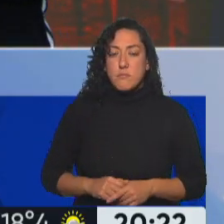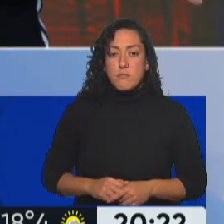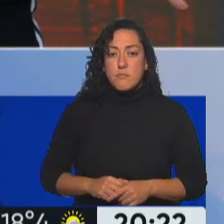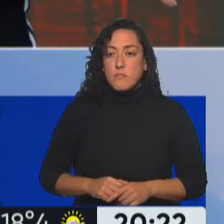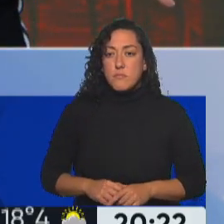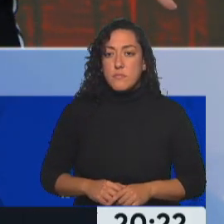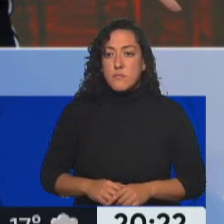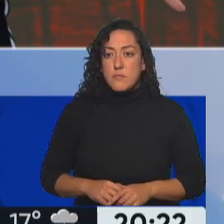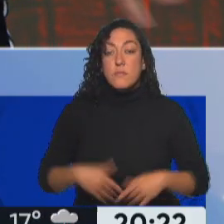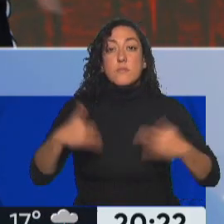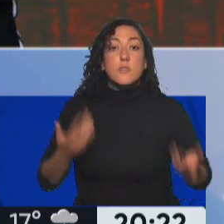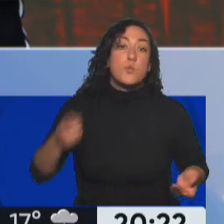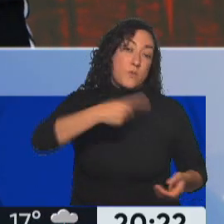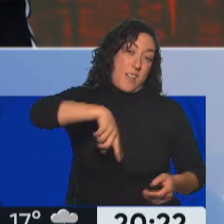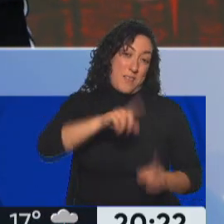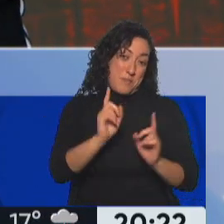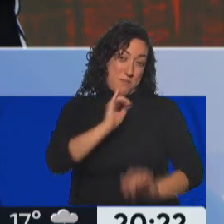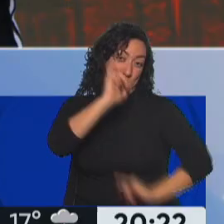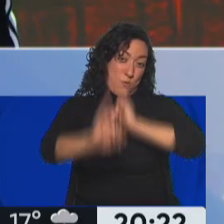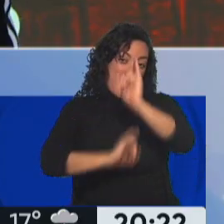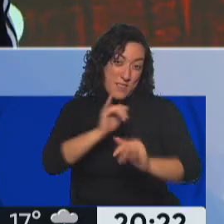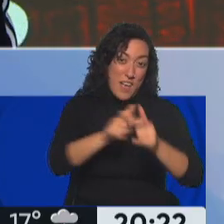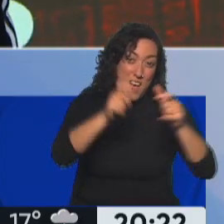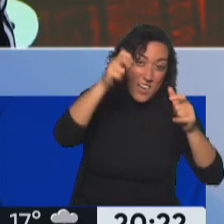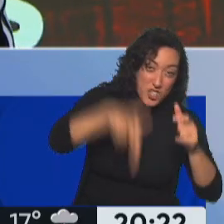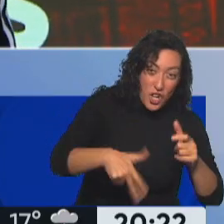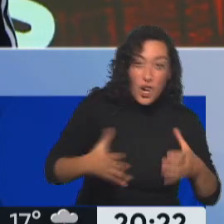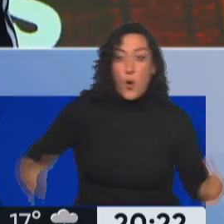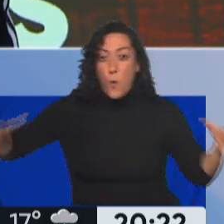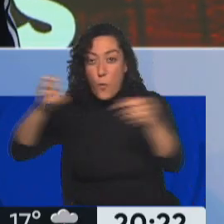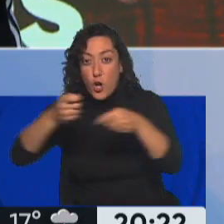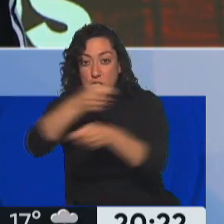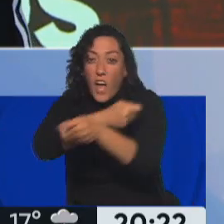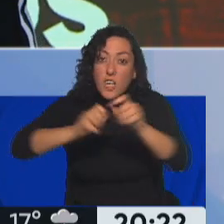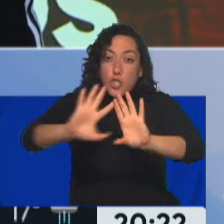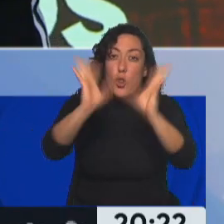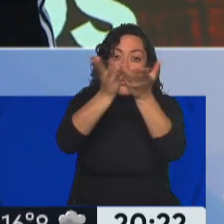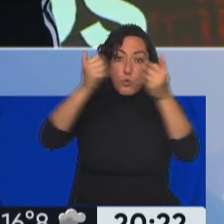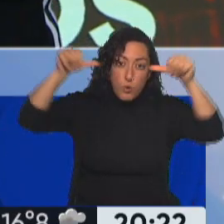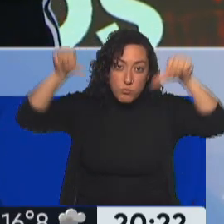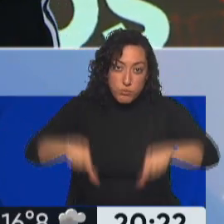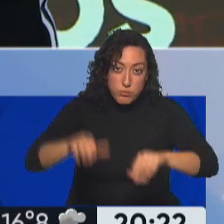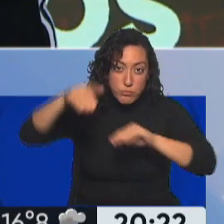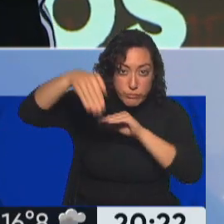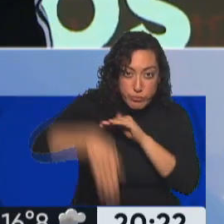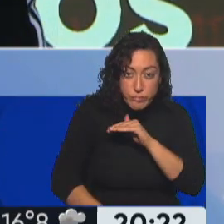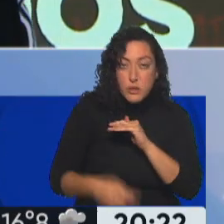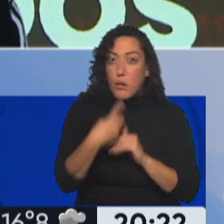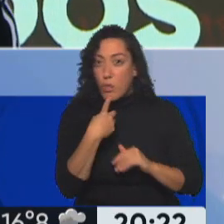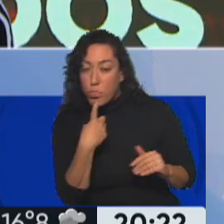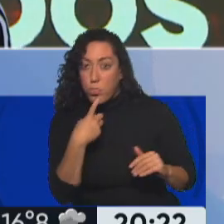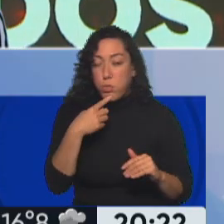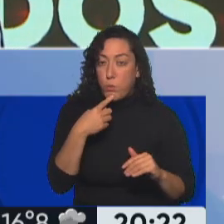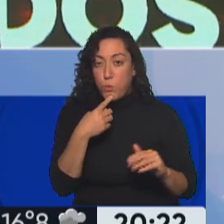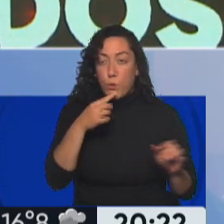ese contexto, como ustedes los decían, las acciones, las bolsas cayeron en todo el mundo. Hubo un momento de mucha incertidumbre